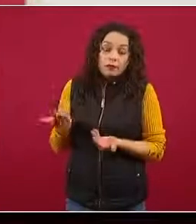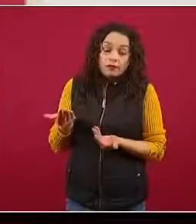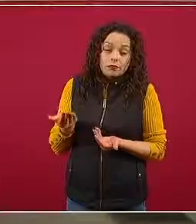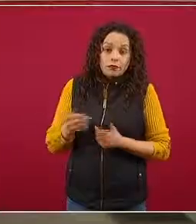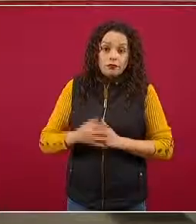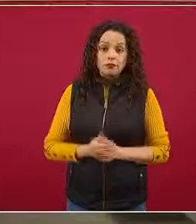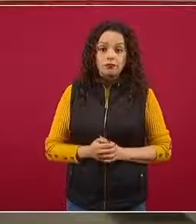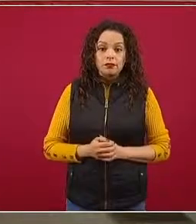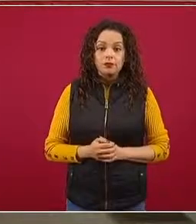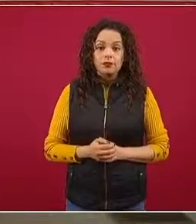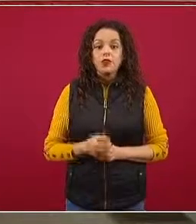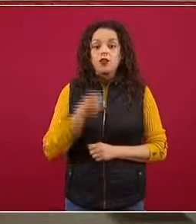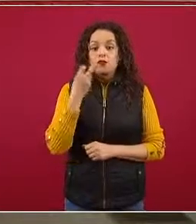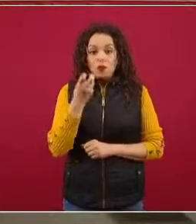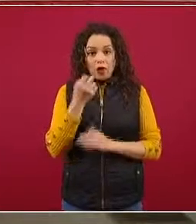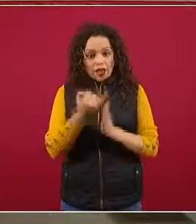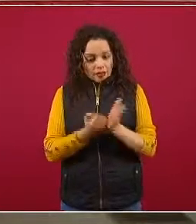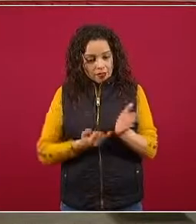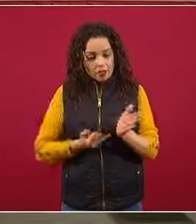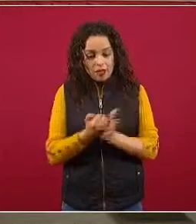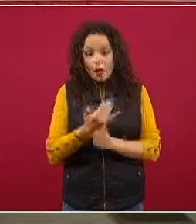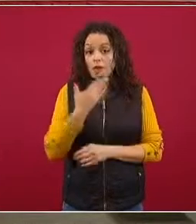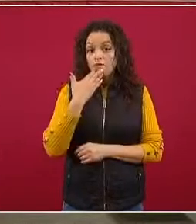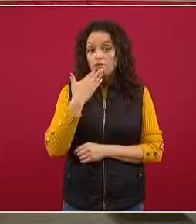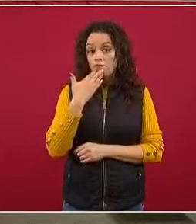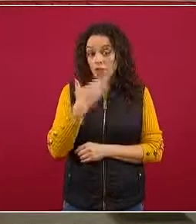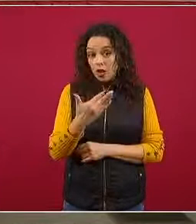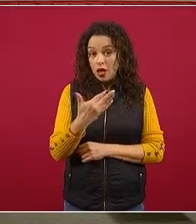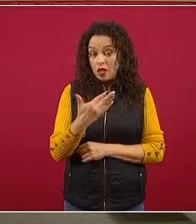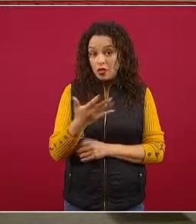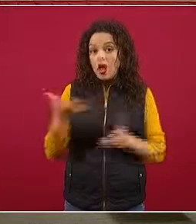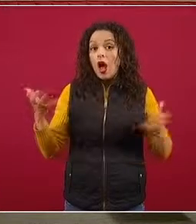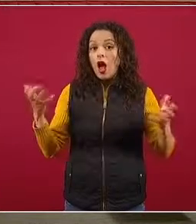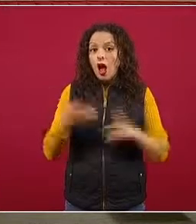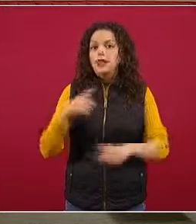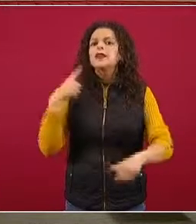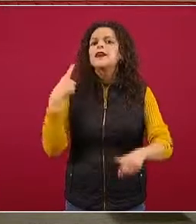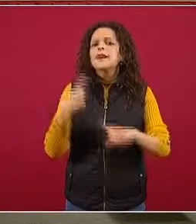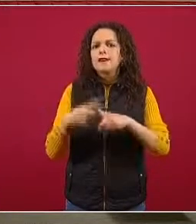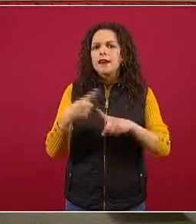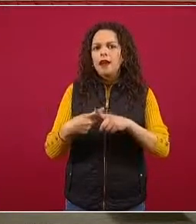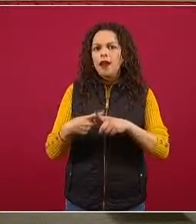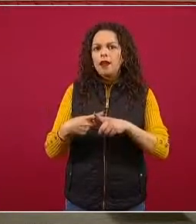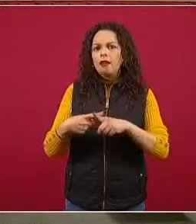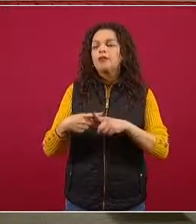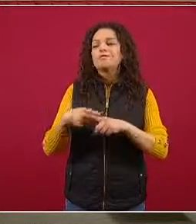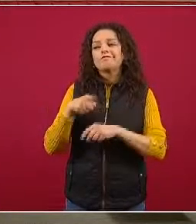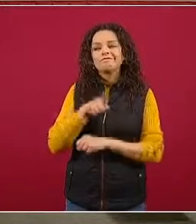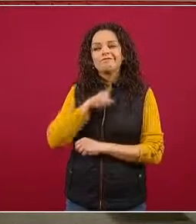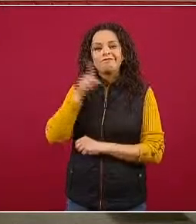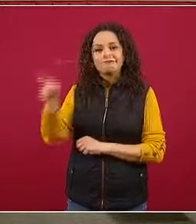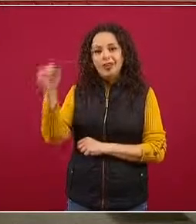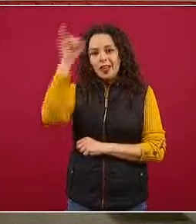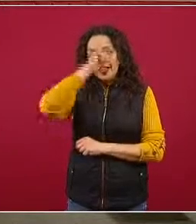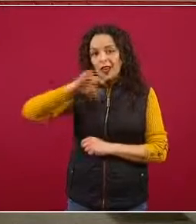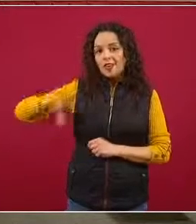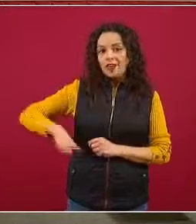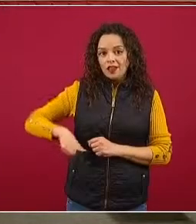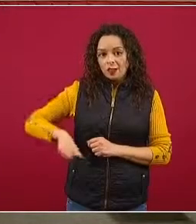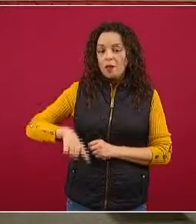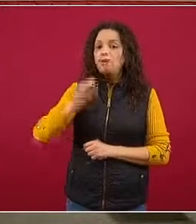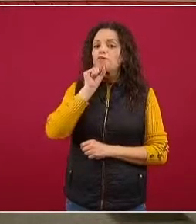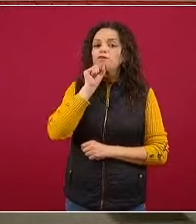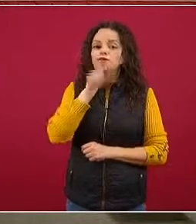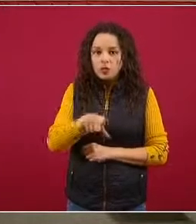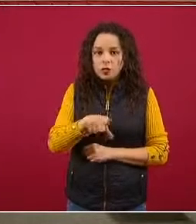la decisión, acertada decisión que toma la jefa de gobierno, al igual que han tomado otras